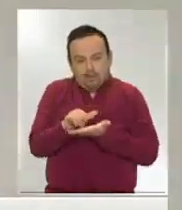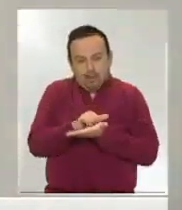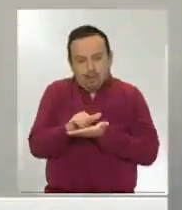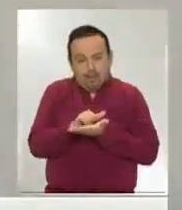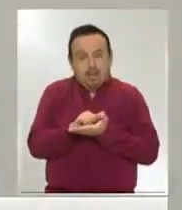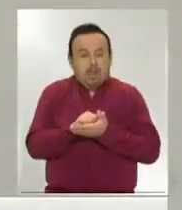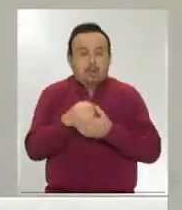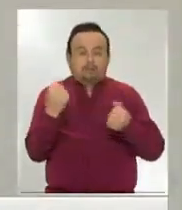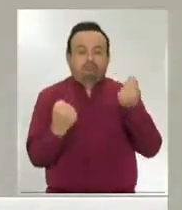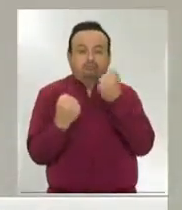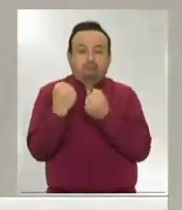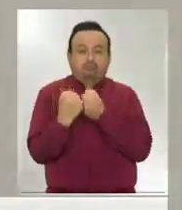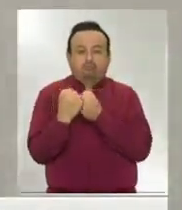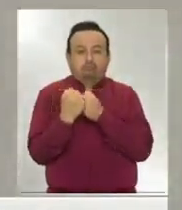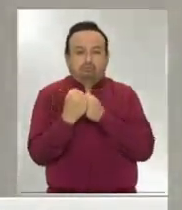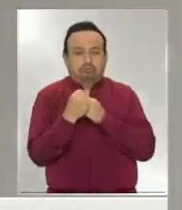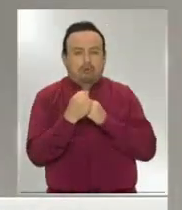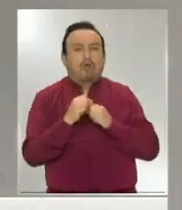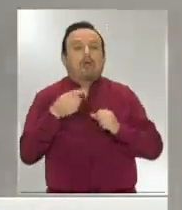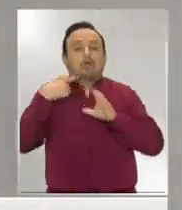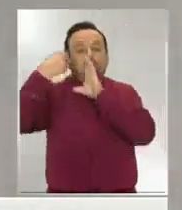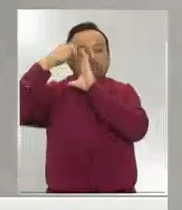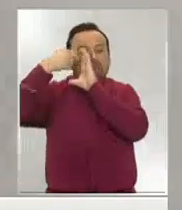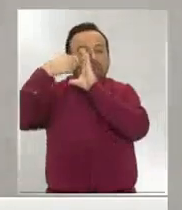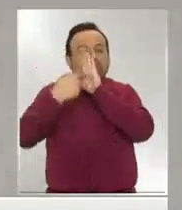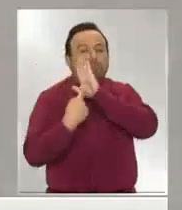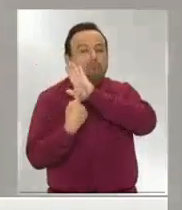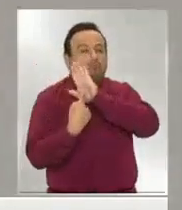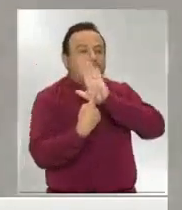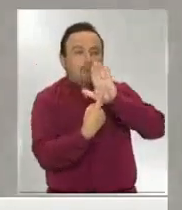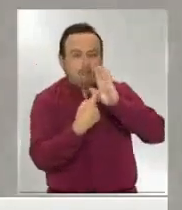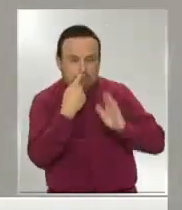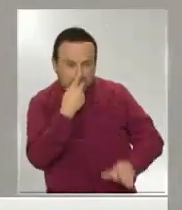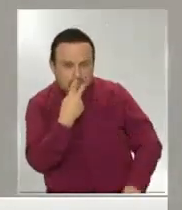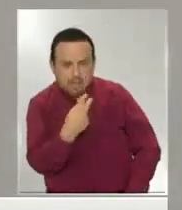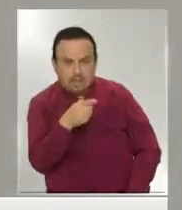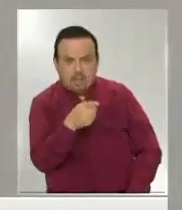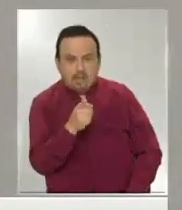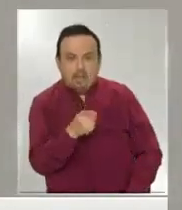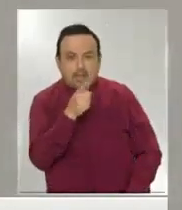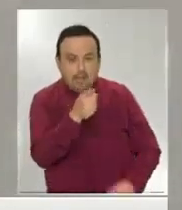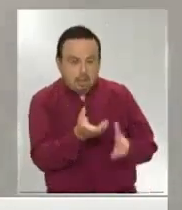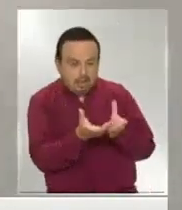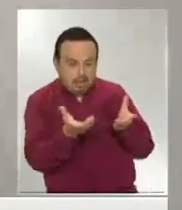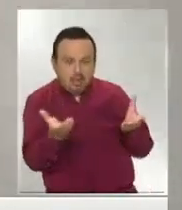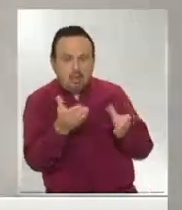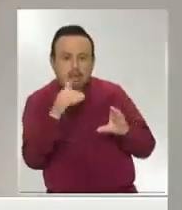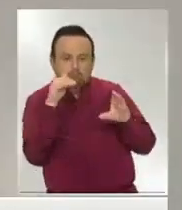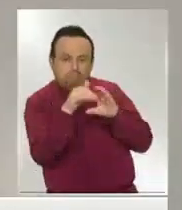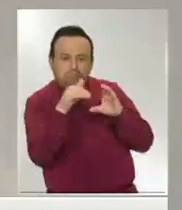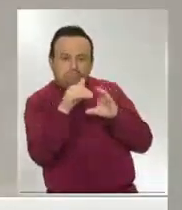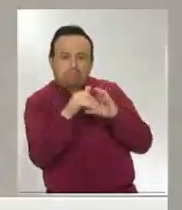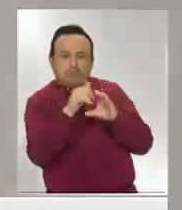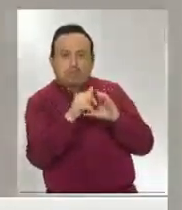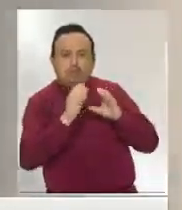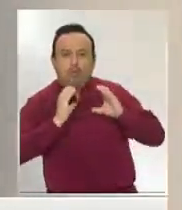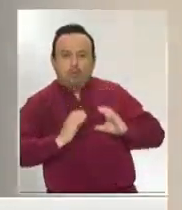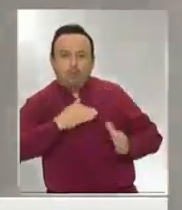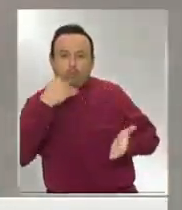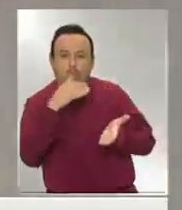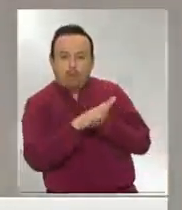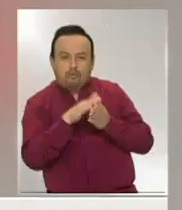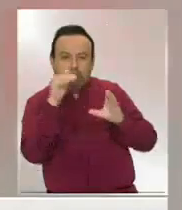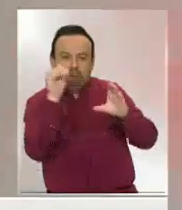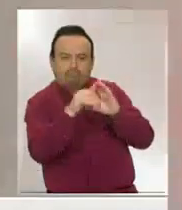recorre las calles devela la espeluznante realidad. Mira, esos son los contenedores a donde están metiendo los